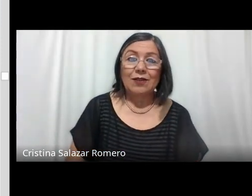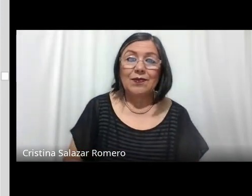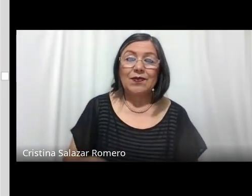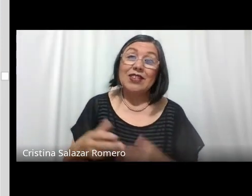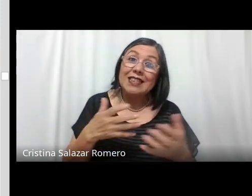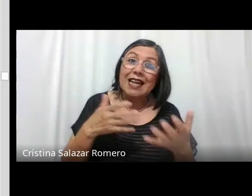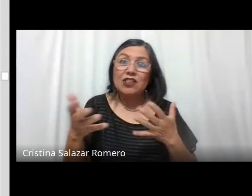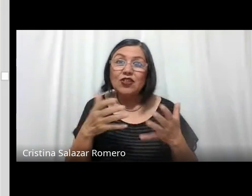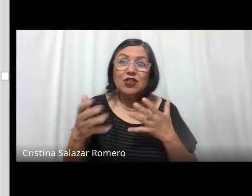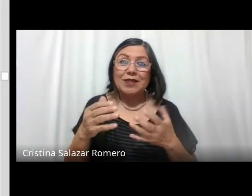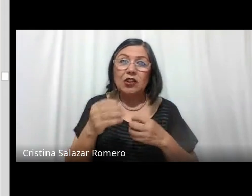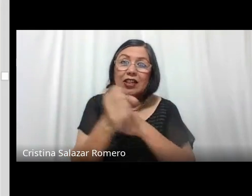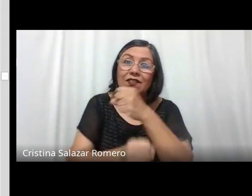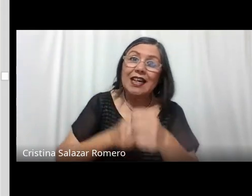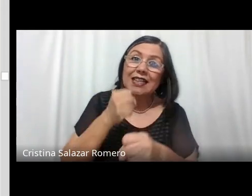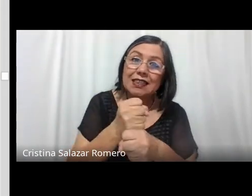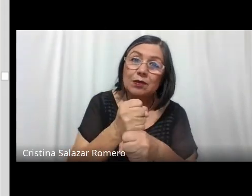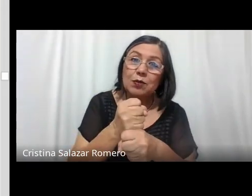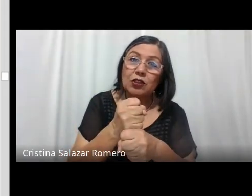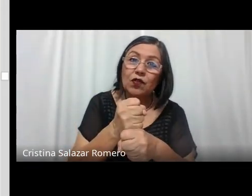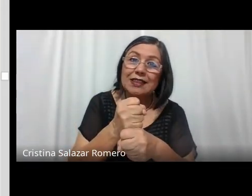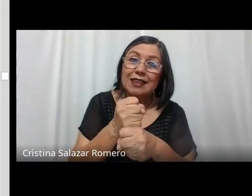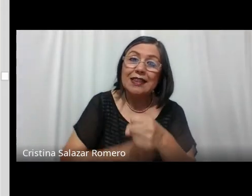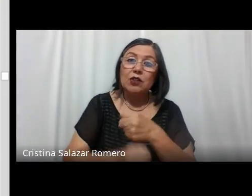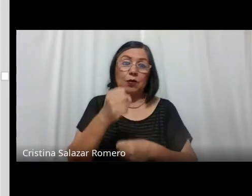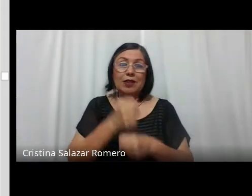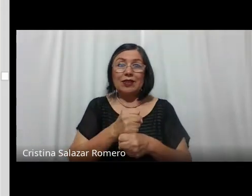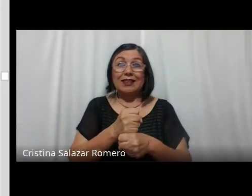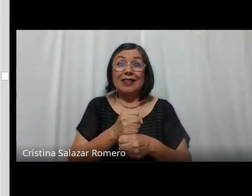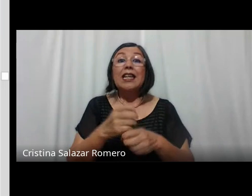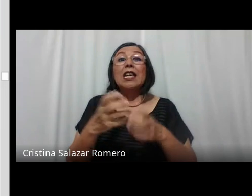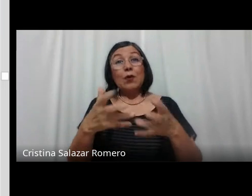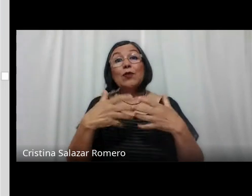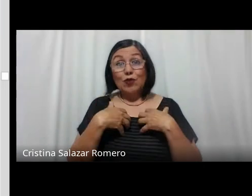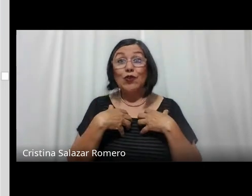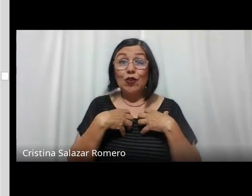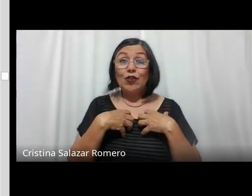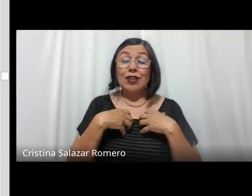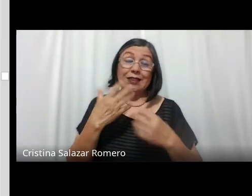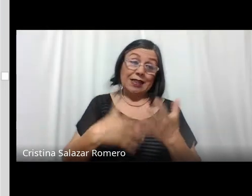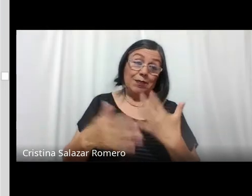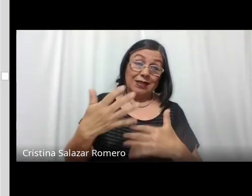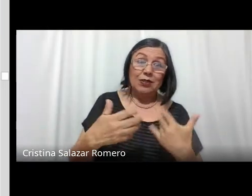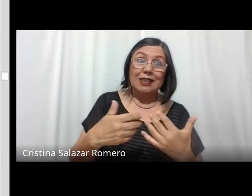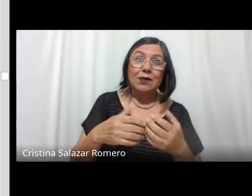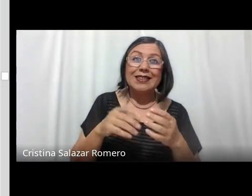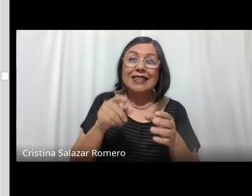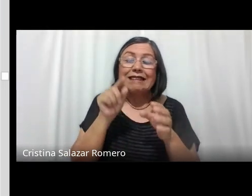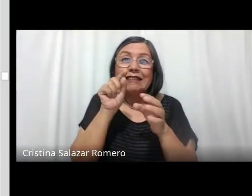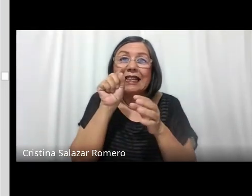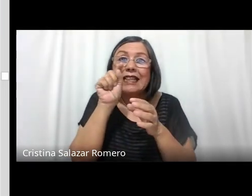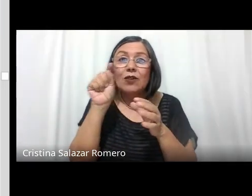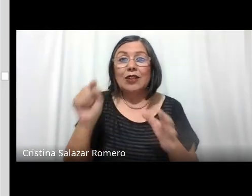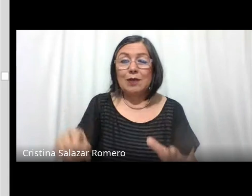pasado. Entonces ahí es donde yo me tengo que fijar si el movimiento fue hacia adelante o el movimiento hacia atrás. Y cuando nosotros aprendemos la lengua de